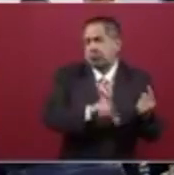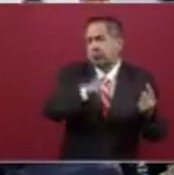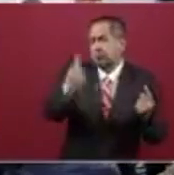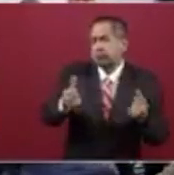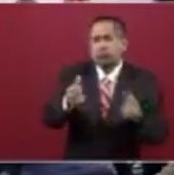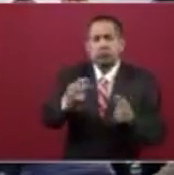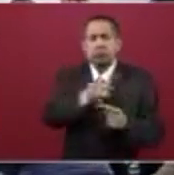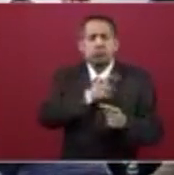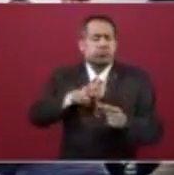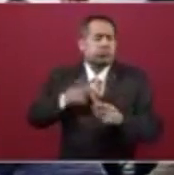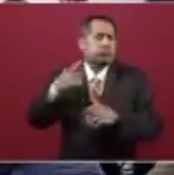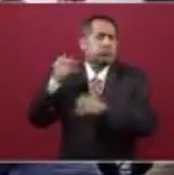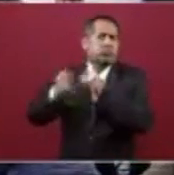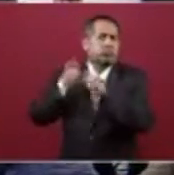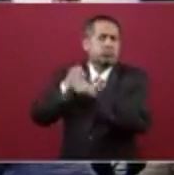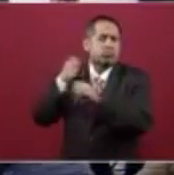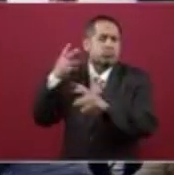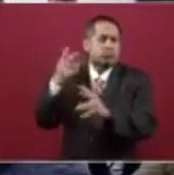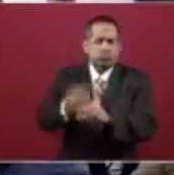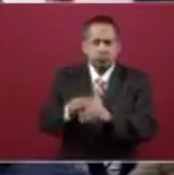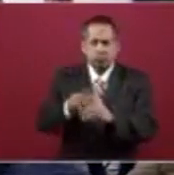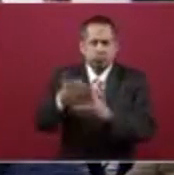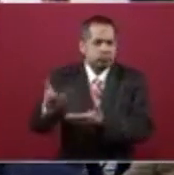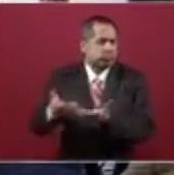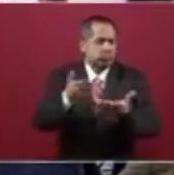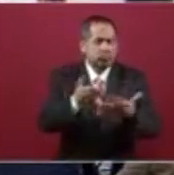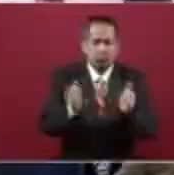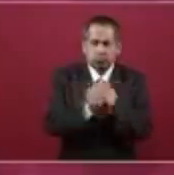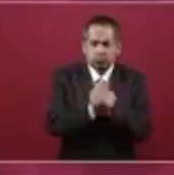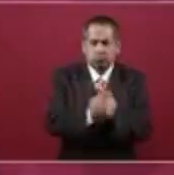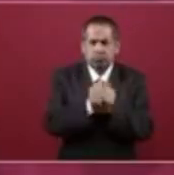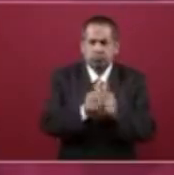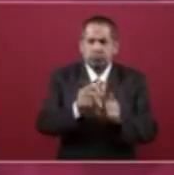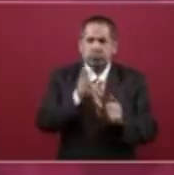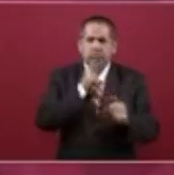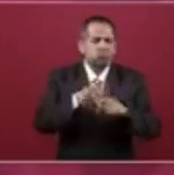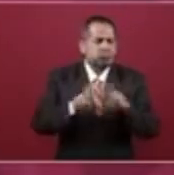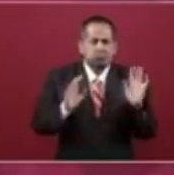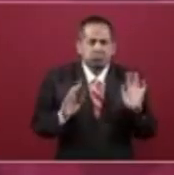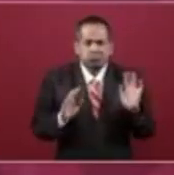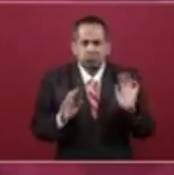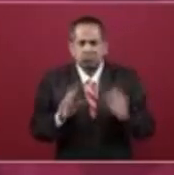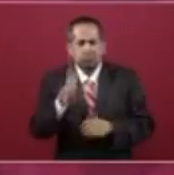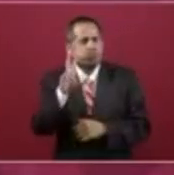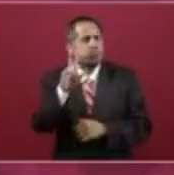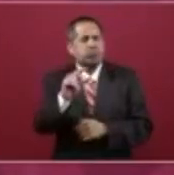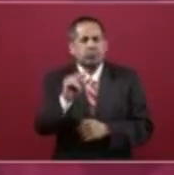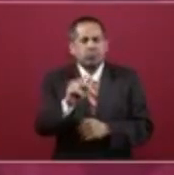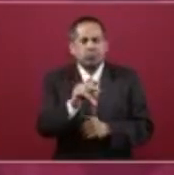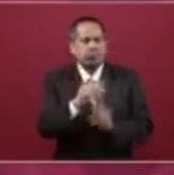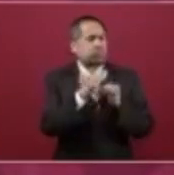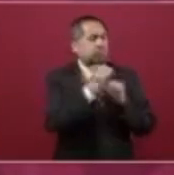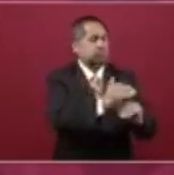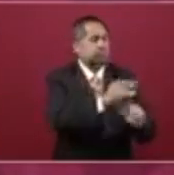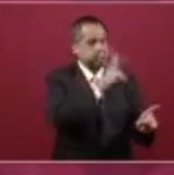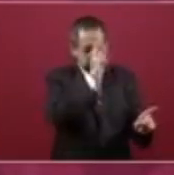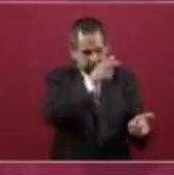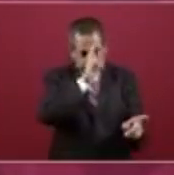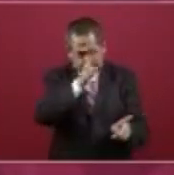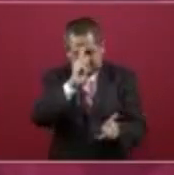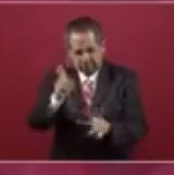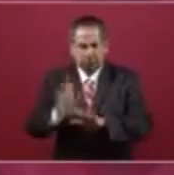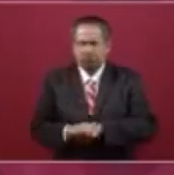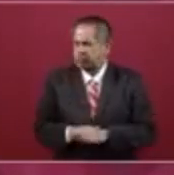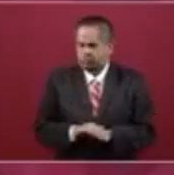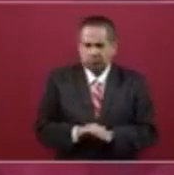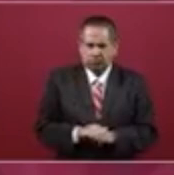hace muchísimos años prestándole servicios a Petróleos Mexicanos. No hemos puesto ninguna restricción para que